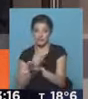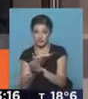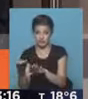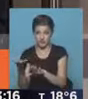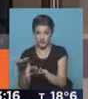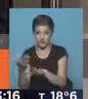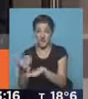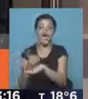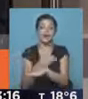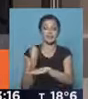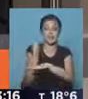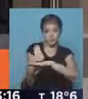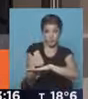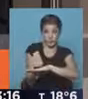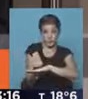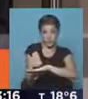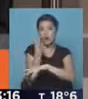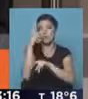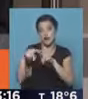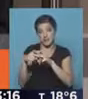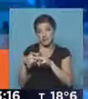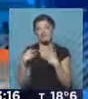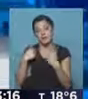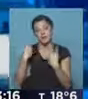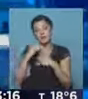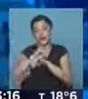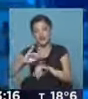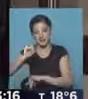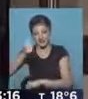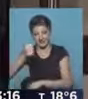asumir, o como uno de los argumentos para ganar una campaña. Gracias, Marcelo. Gracias. Bueno.